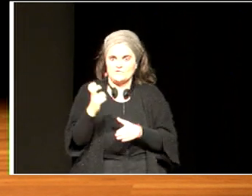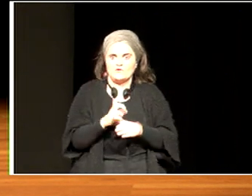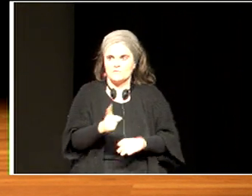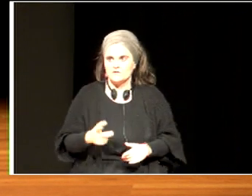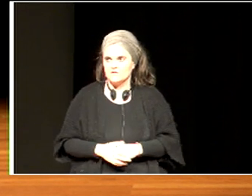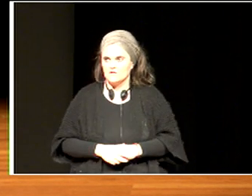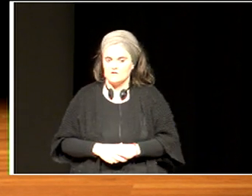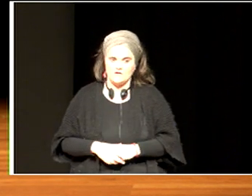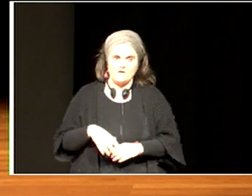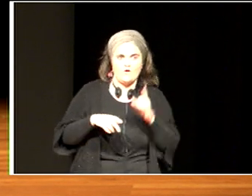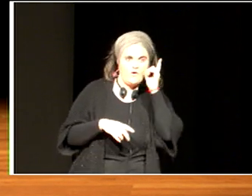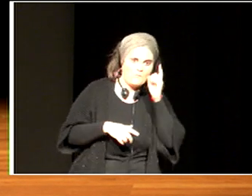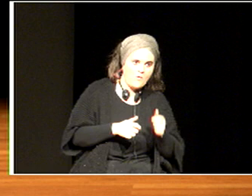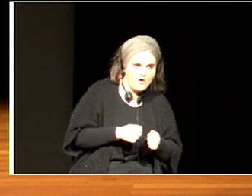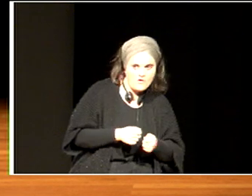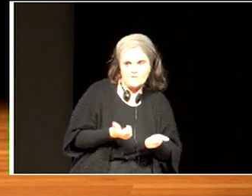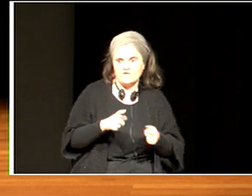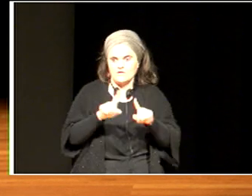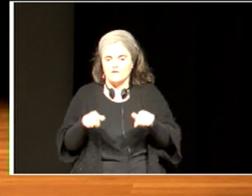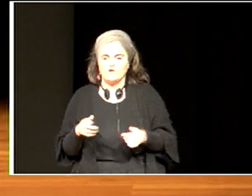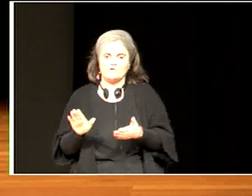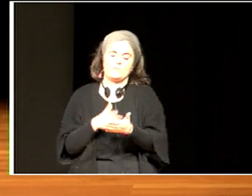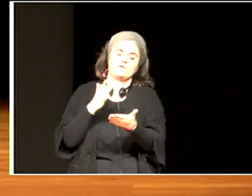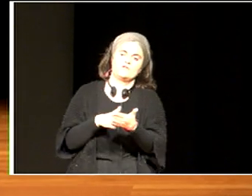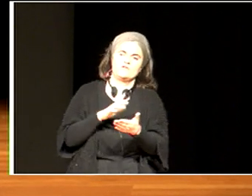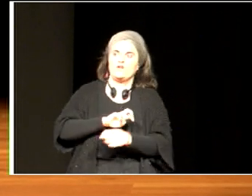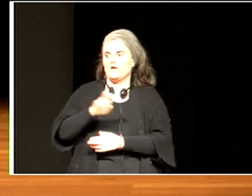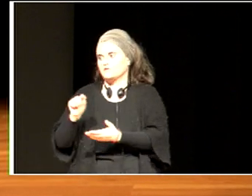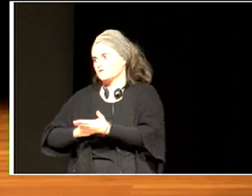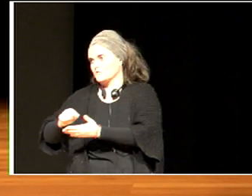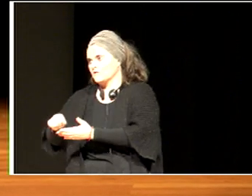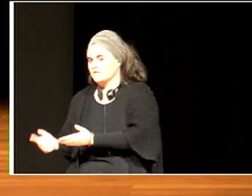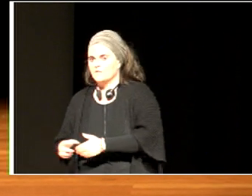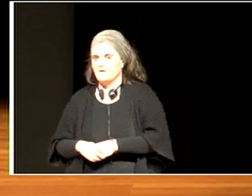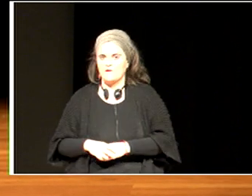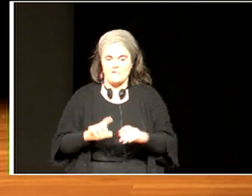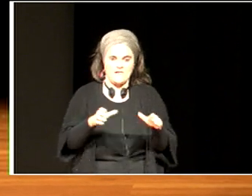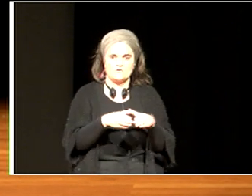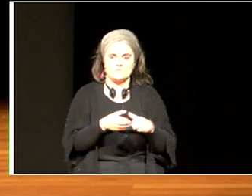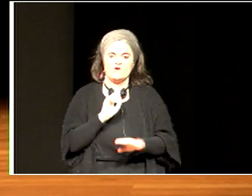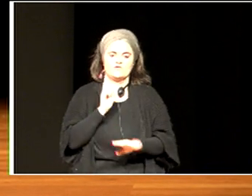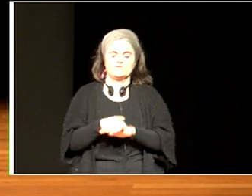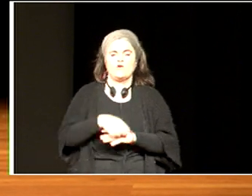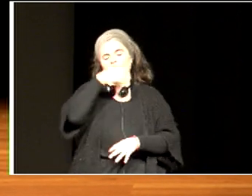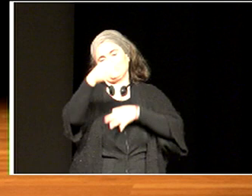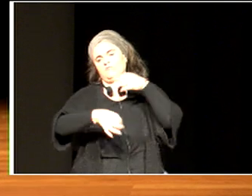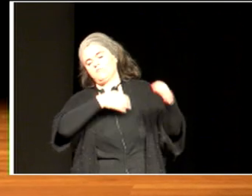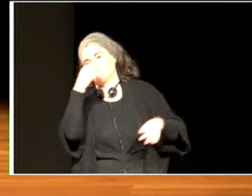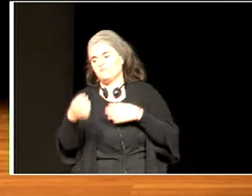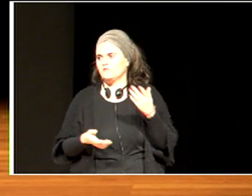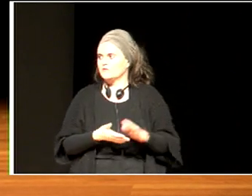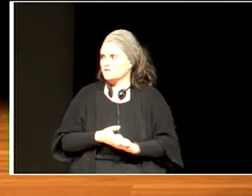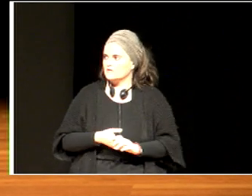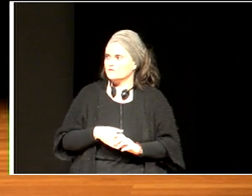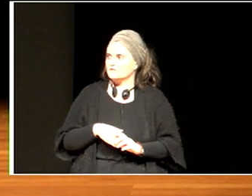con el móvil el otro con la tablet en otro leyendo el periódico la otra corrigiendo el director hablan no sabemos de qué luego de repente